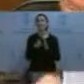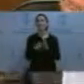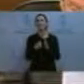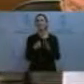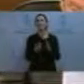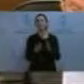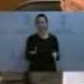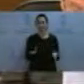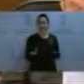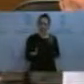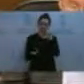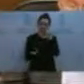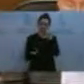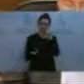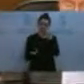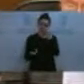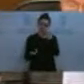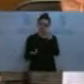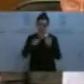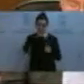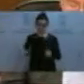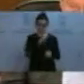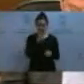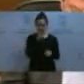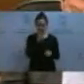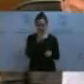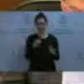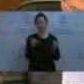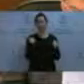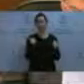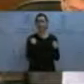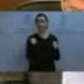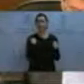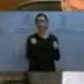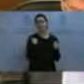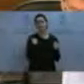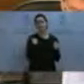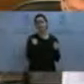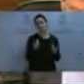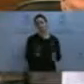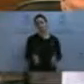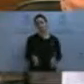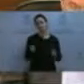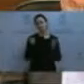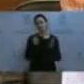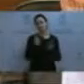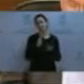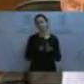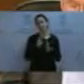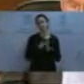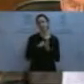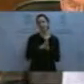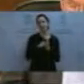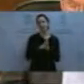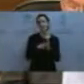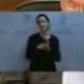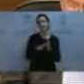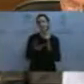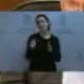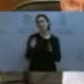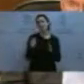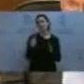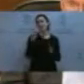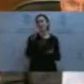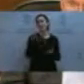por cierto, también le digo, no sé, usted como responsable, quién fue el que dio la autorización para que se rodara no hace muchas